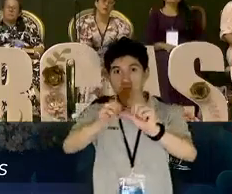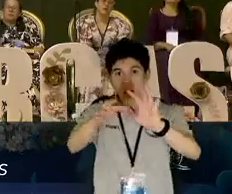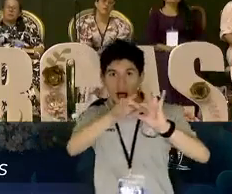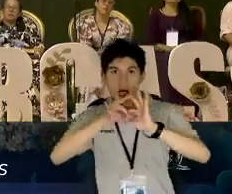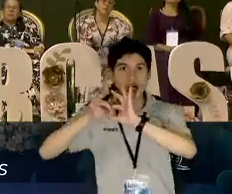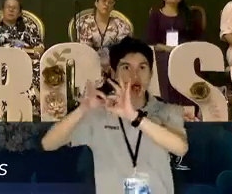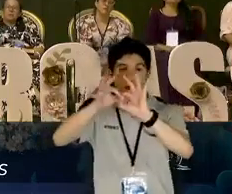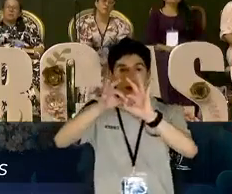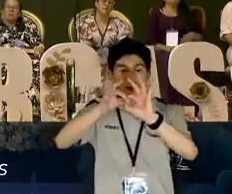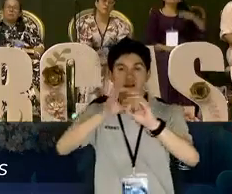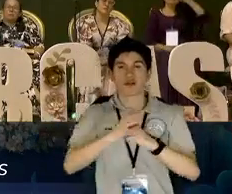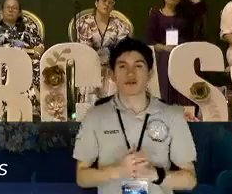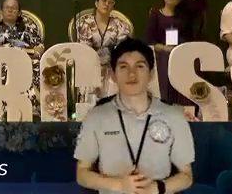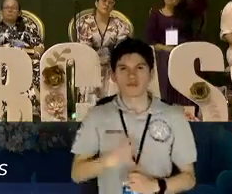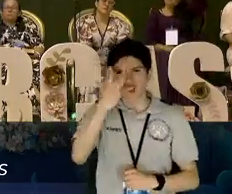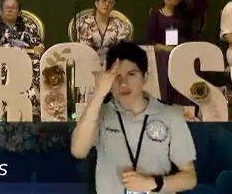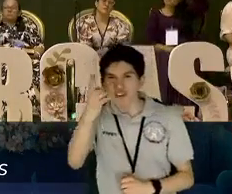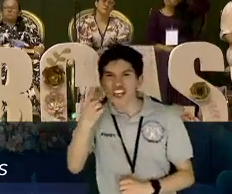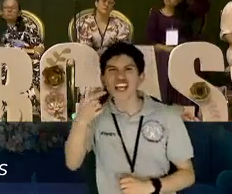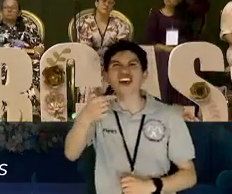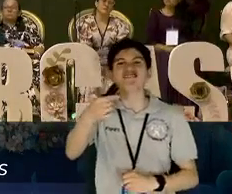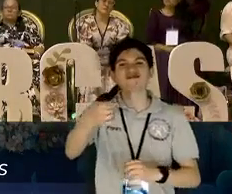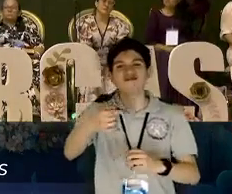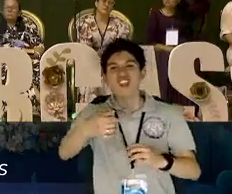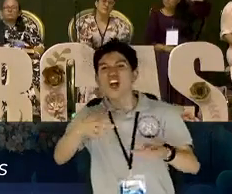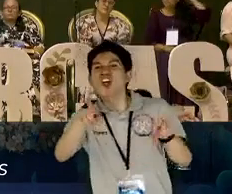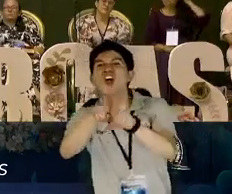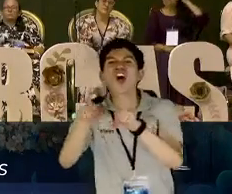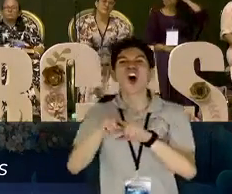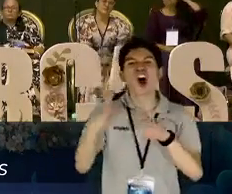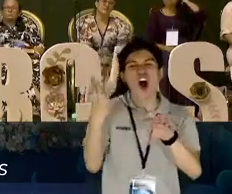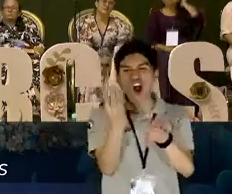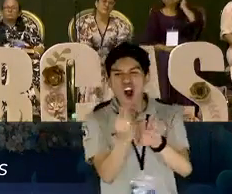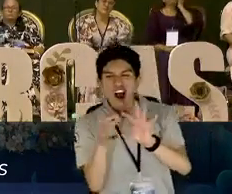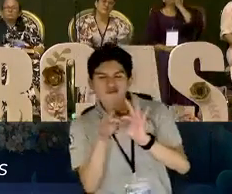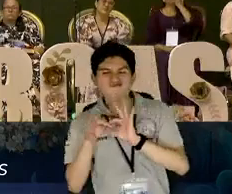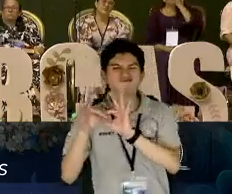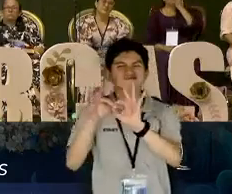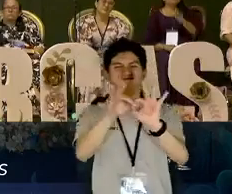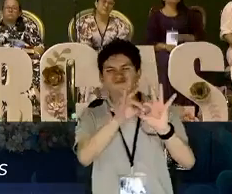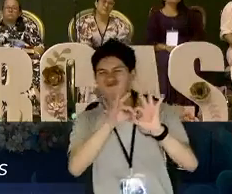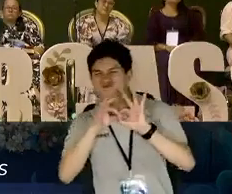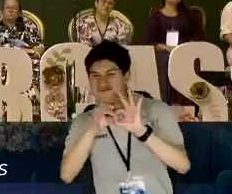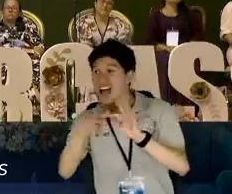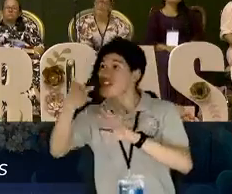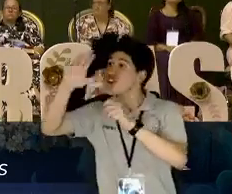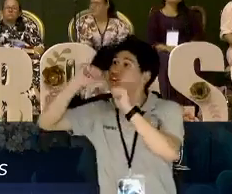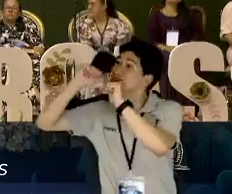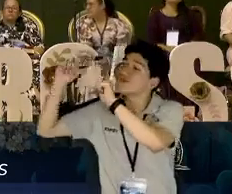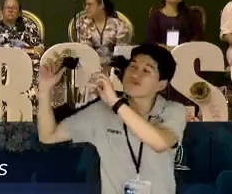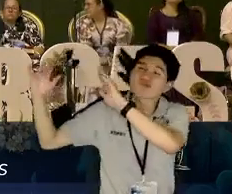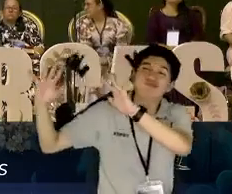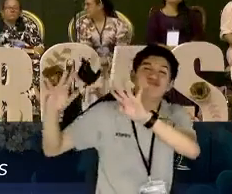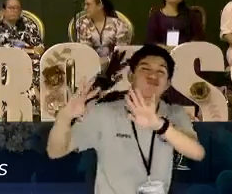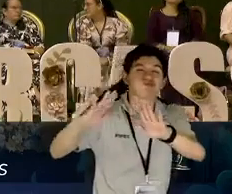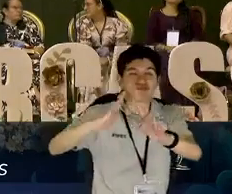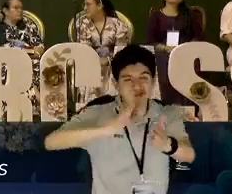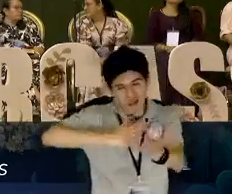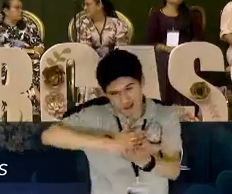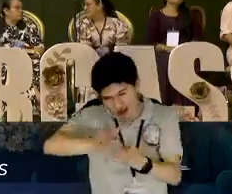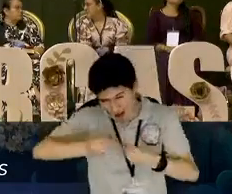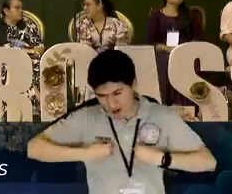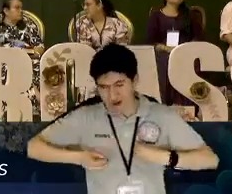Porque allí envía Jehová bendición y vida eterna, unánimes juntos en un mismo propósito. Y la